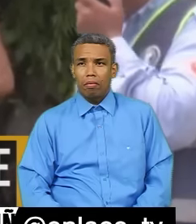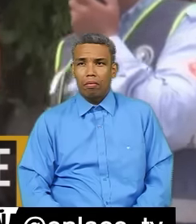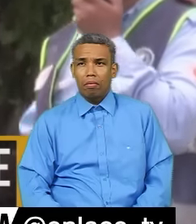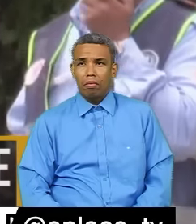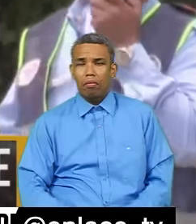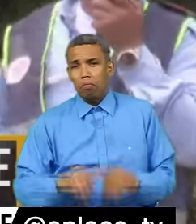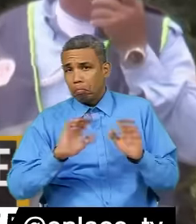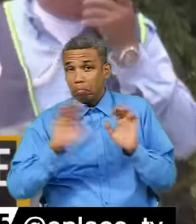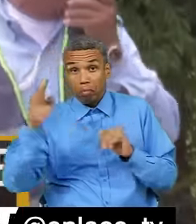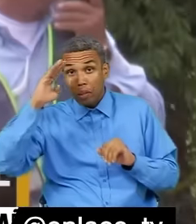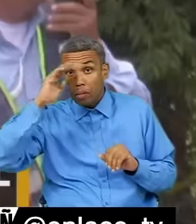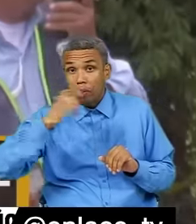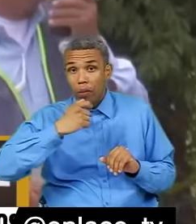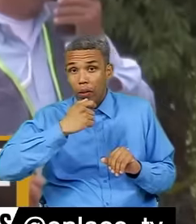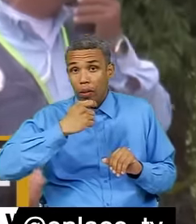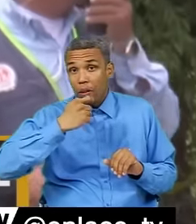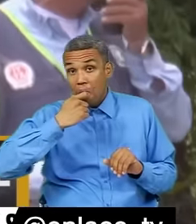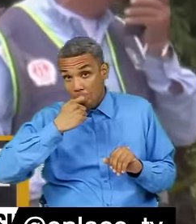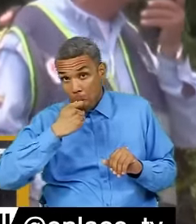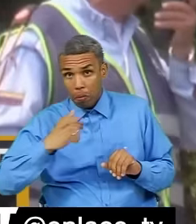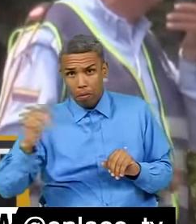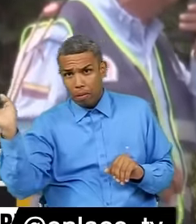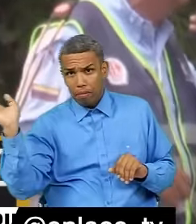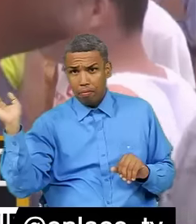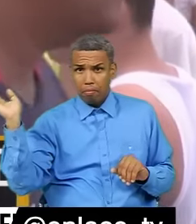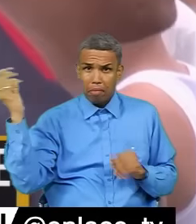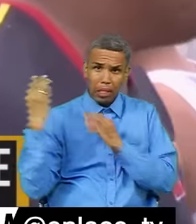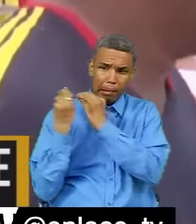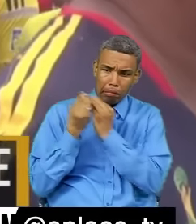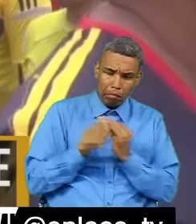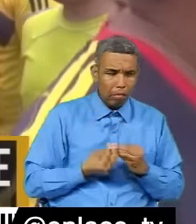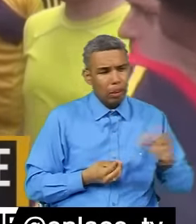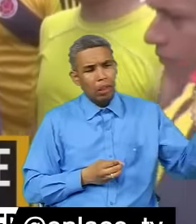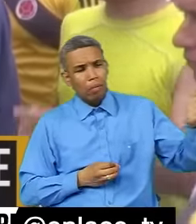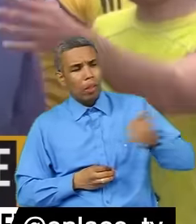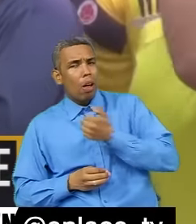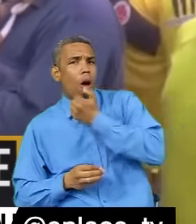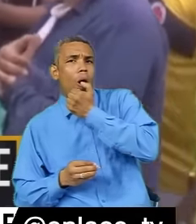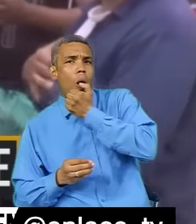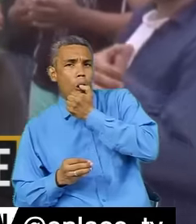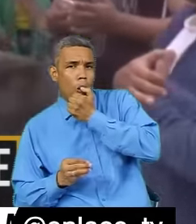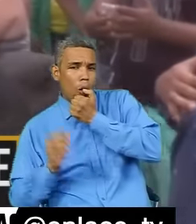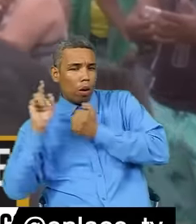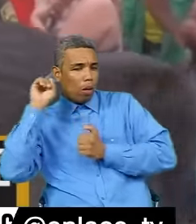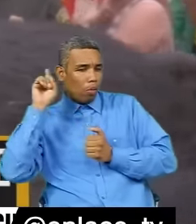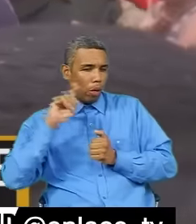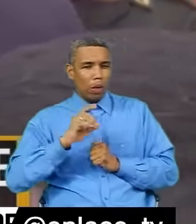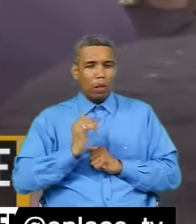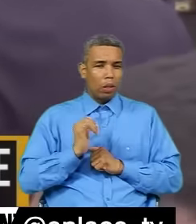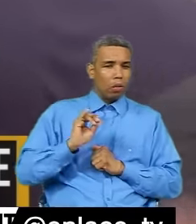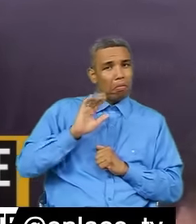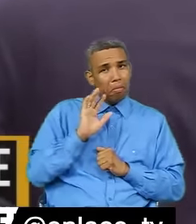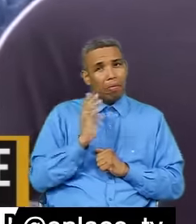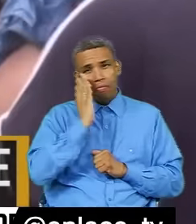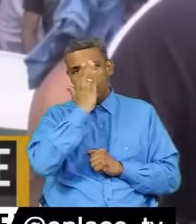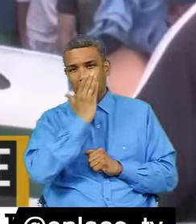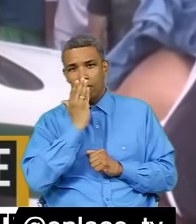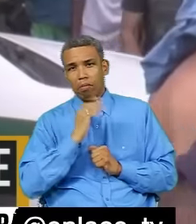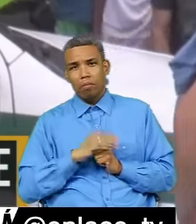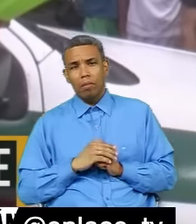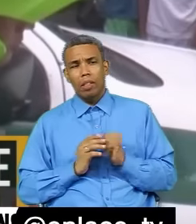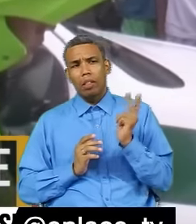disposición de la fiscalía y pues la fiscalía determina el procedimiento a seguir. Funcionarios nuestros de